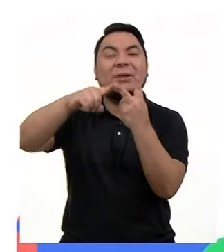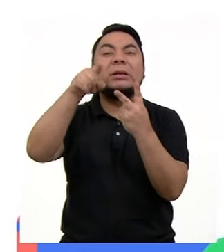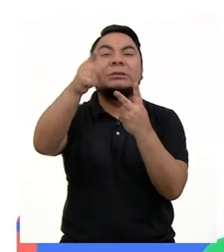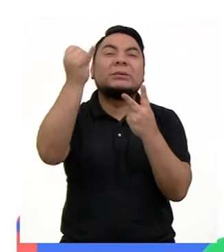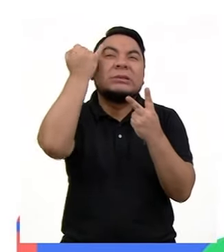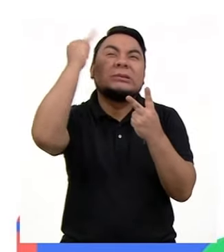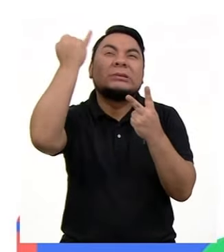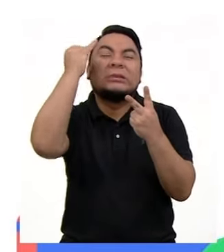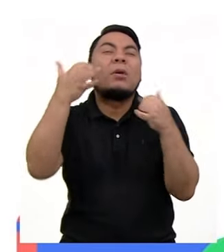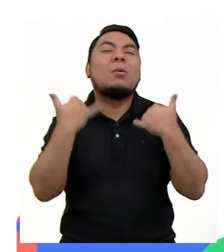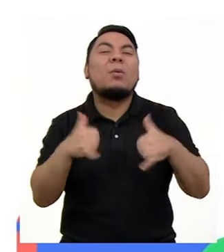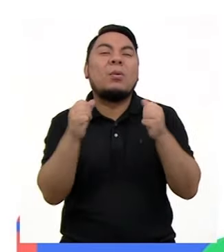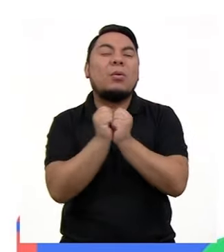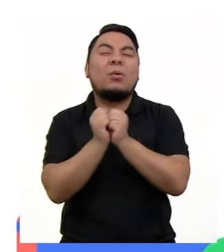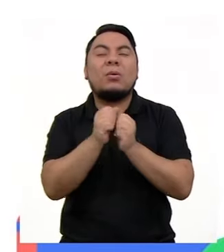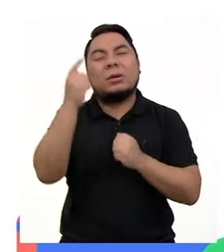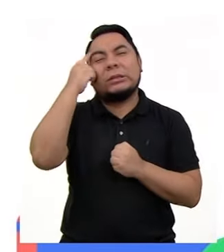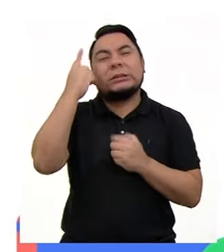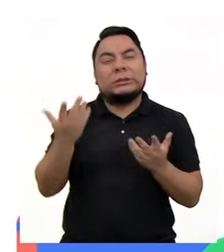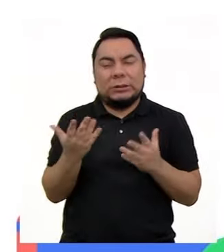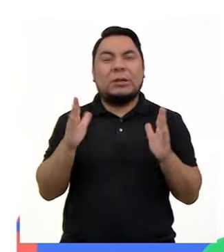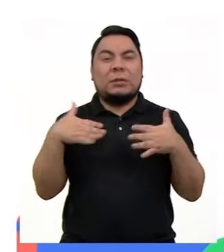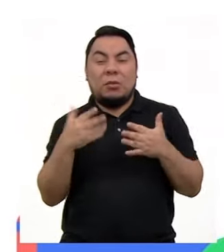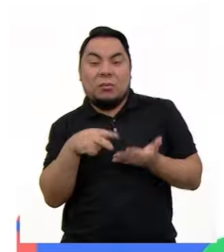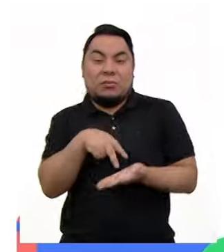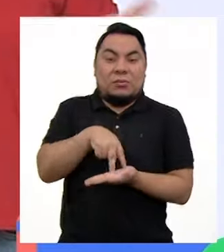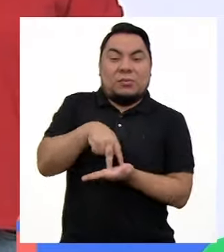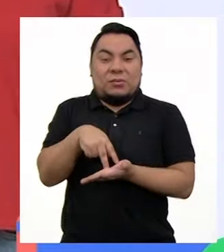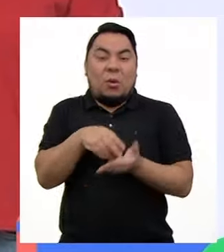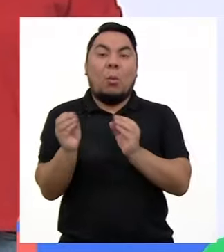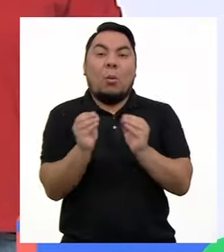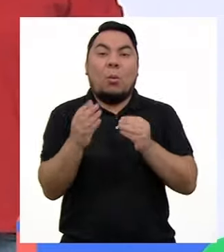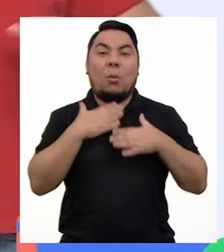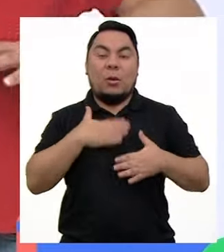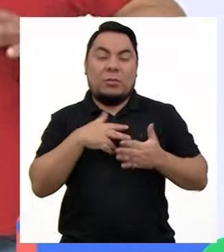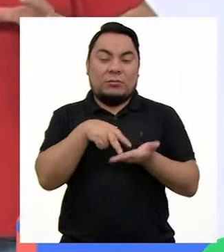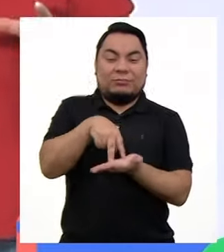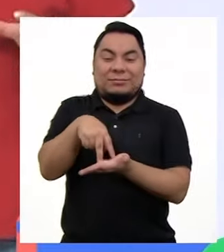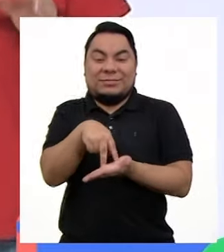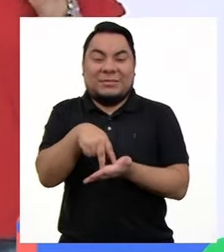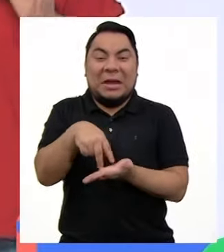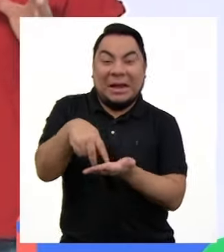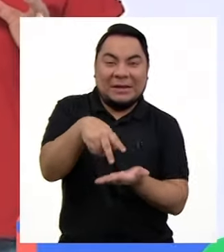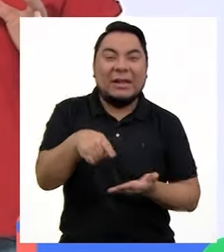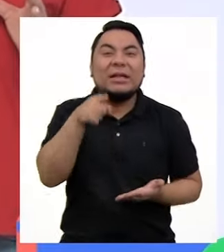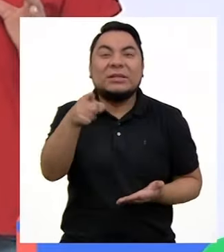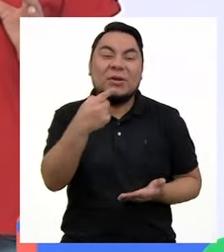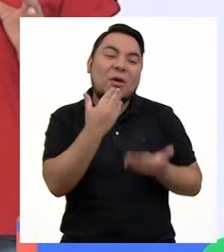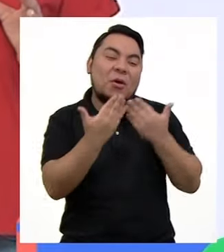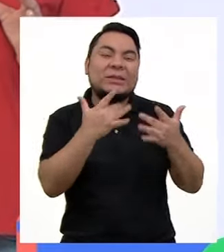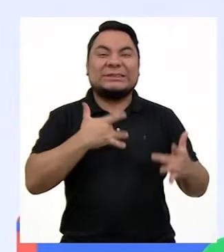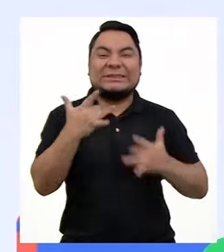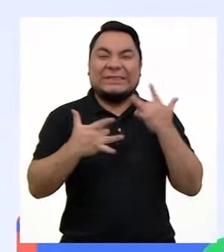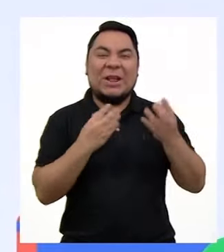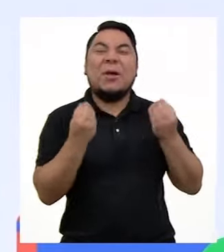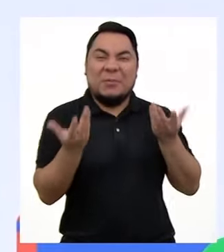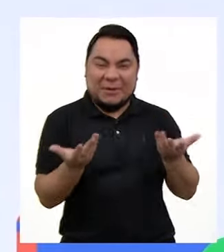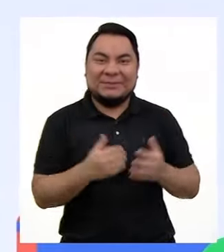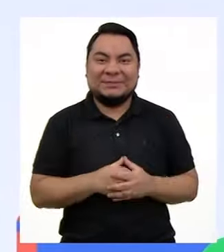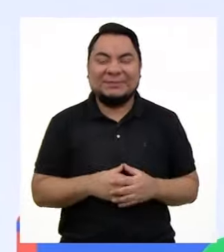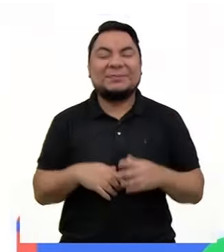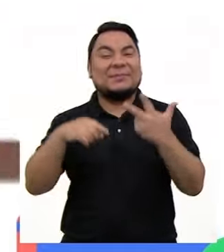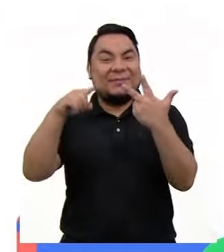Inventen juntos juegos que los reten a mantener el equilibrio del cuerpo. Conversen sobre las sensaciones que eso les produce.